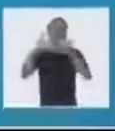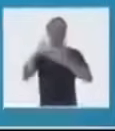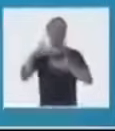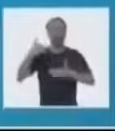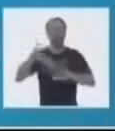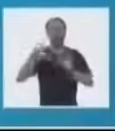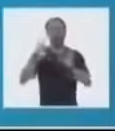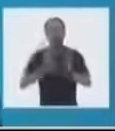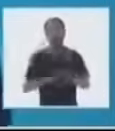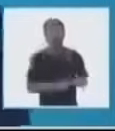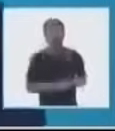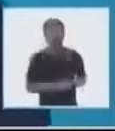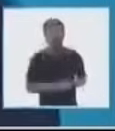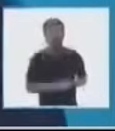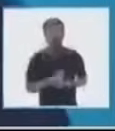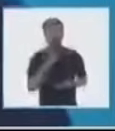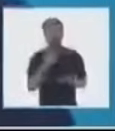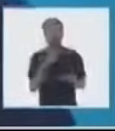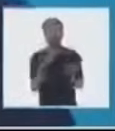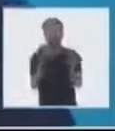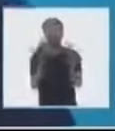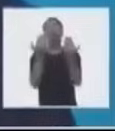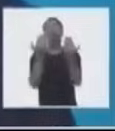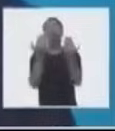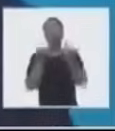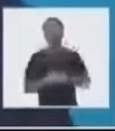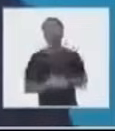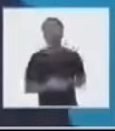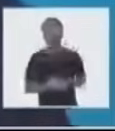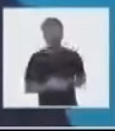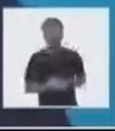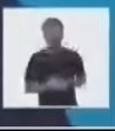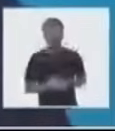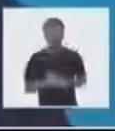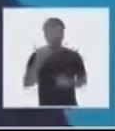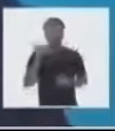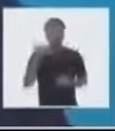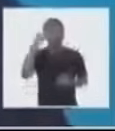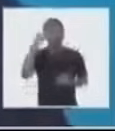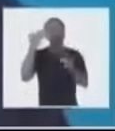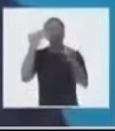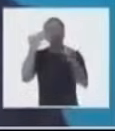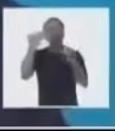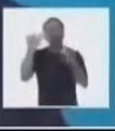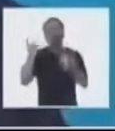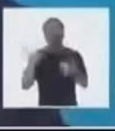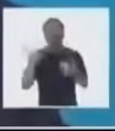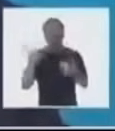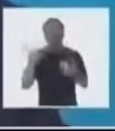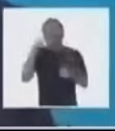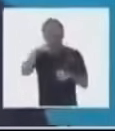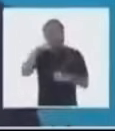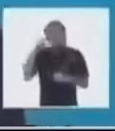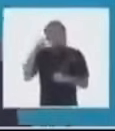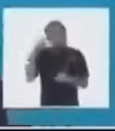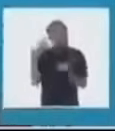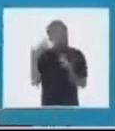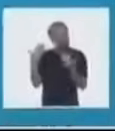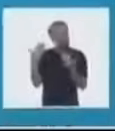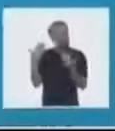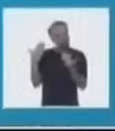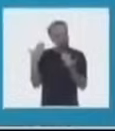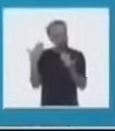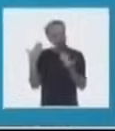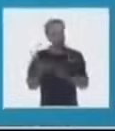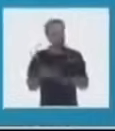La UOCRA tiene un altísimo nivel de trabajo informal. Entonces la realidad es que si yo comparo todos los convenios colectivos de trabajo más